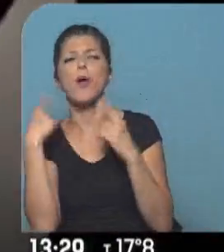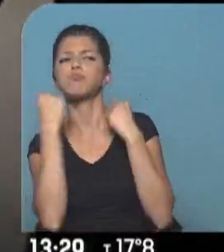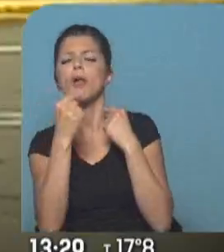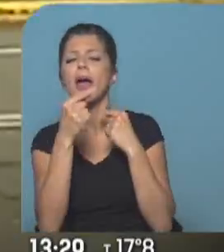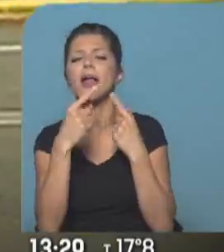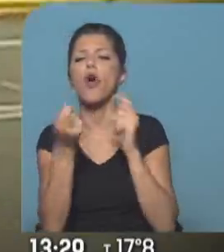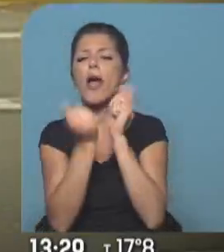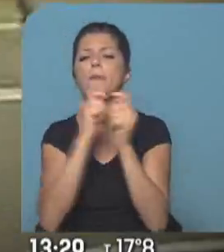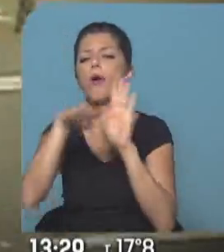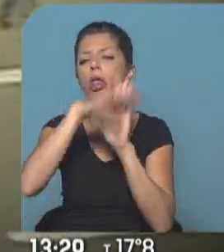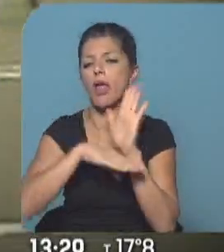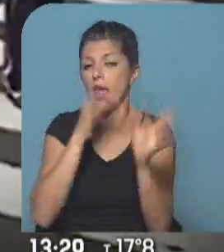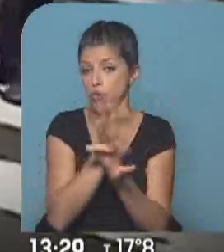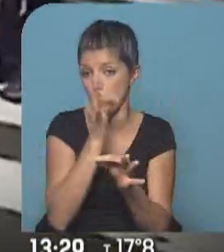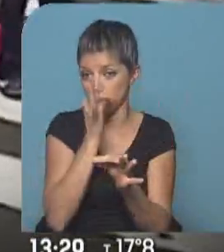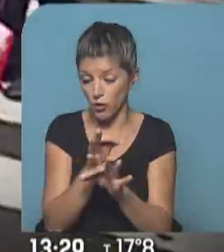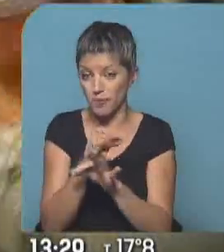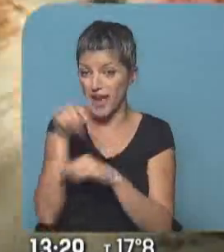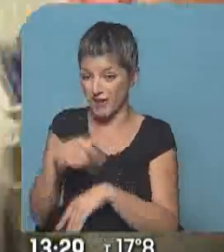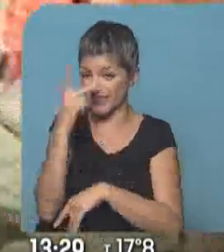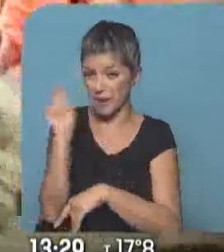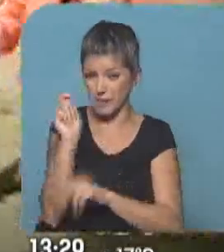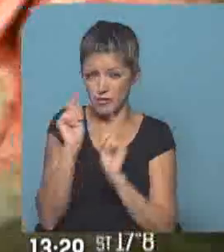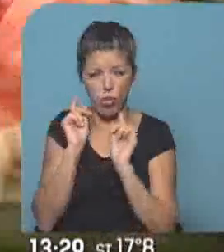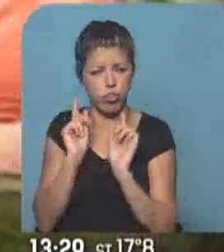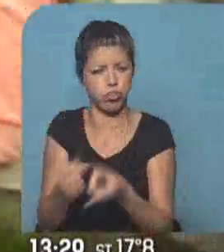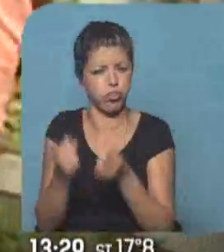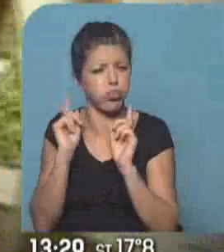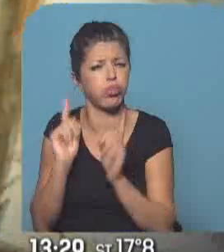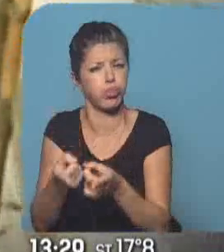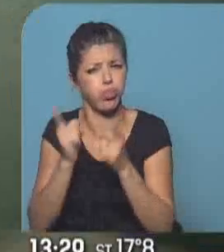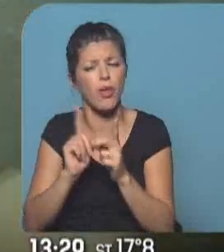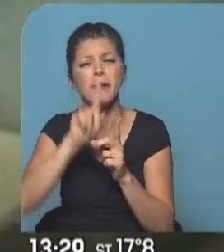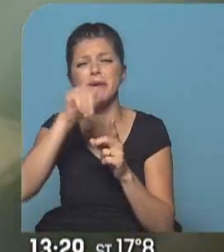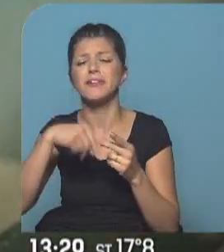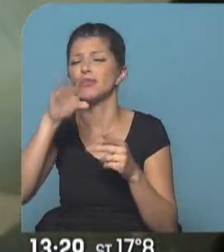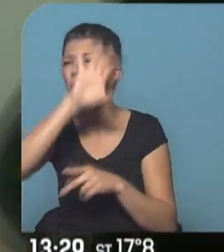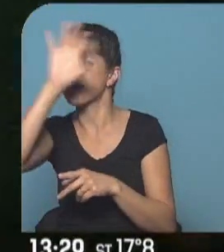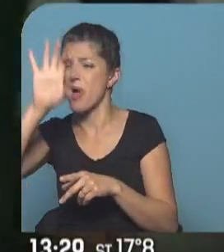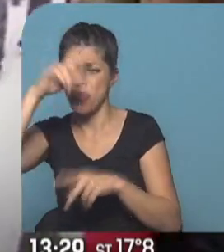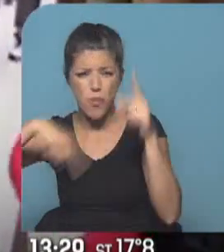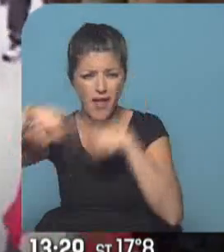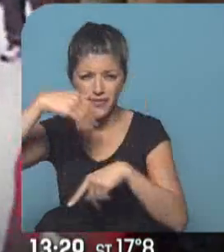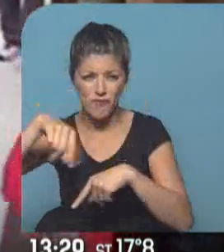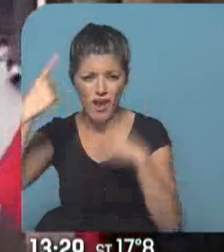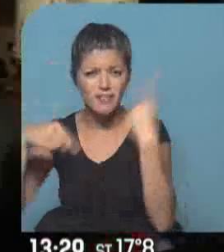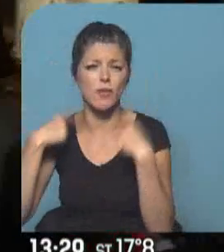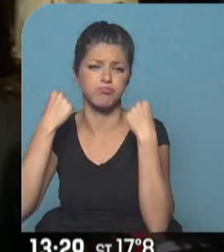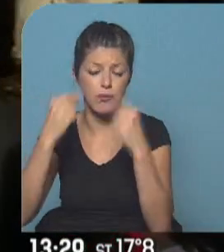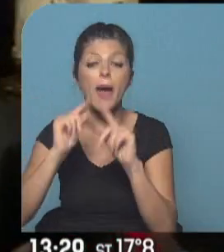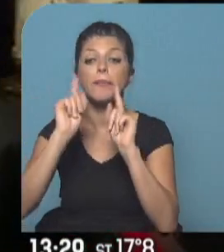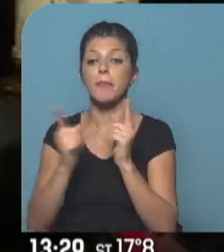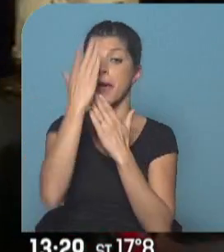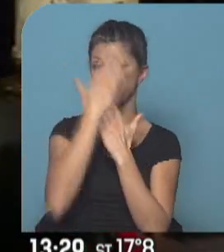educativo se extendió durante casi 3 meses, provocando violentas protestas en todo el país y la interpelación de la ministra de